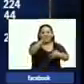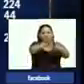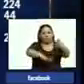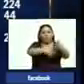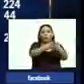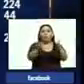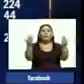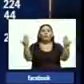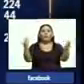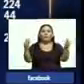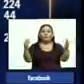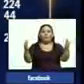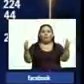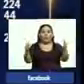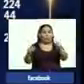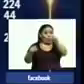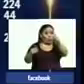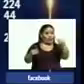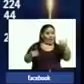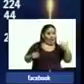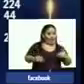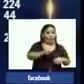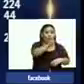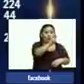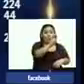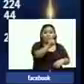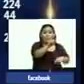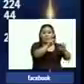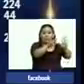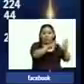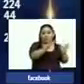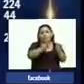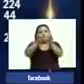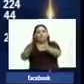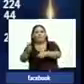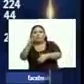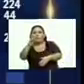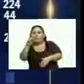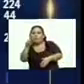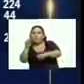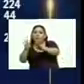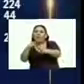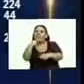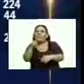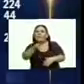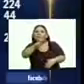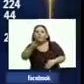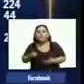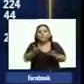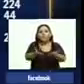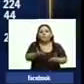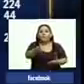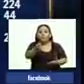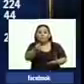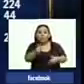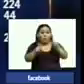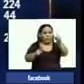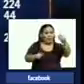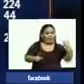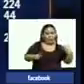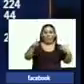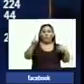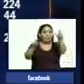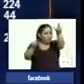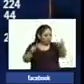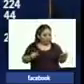comparativo de la cantidad de desaparecidos que se han reportado, esto según la Policía Nacional Civil, entre el 2018